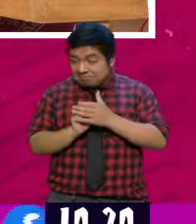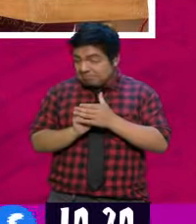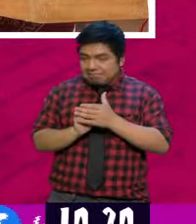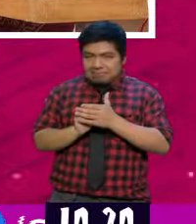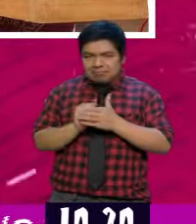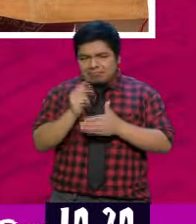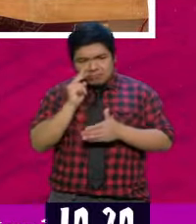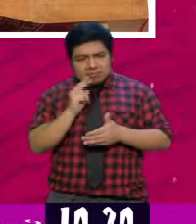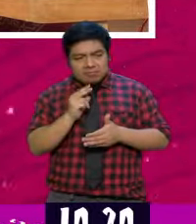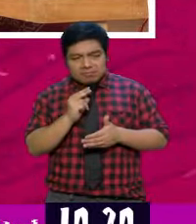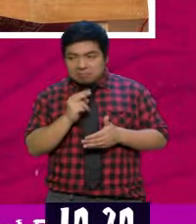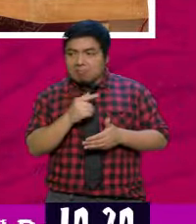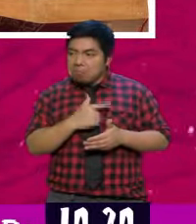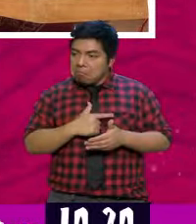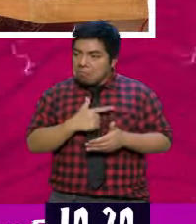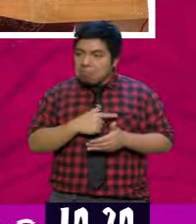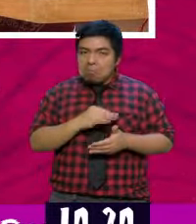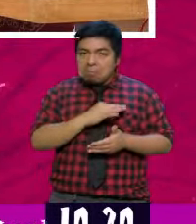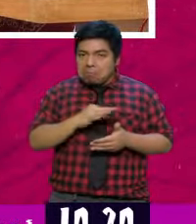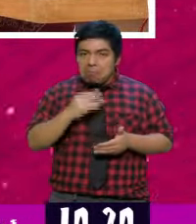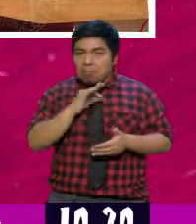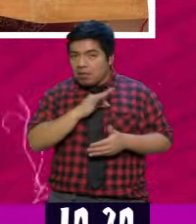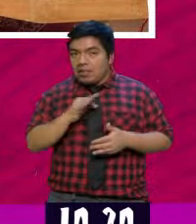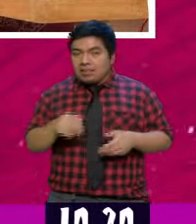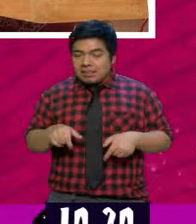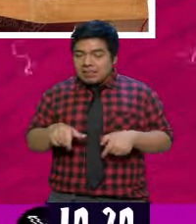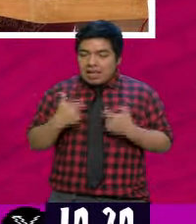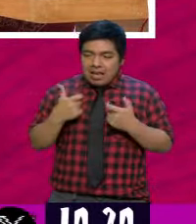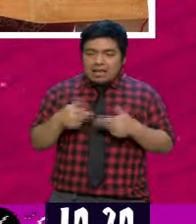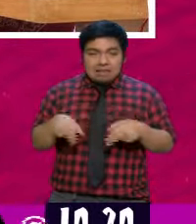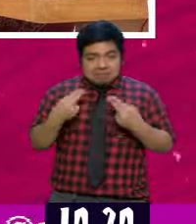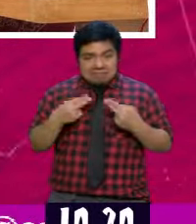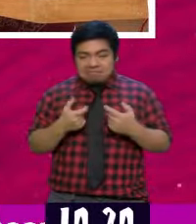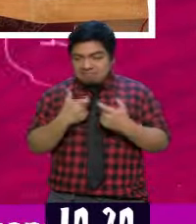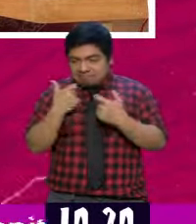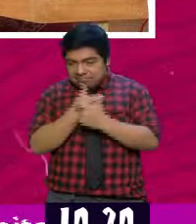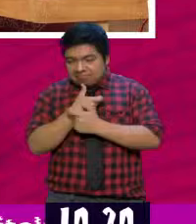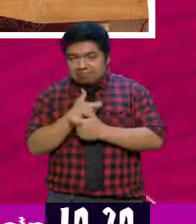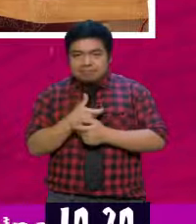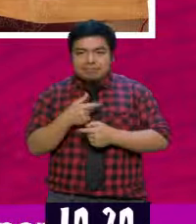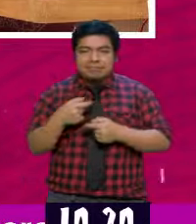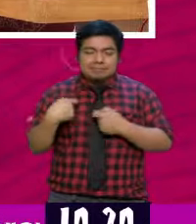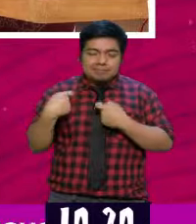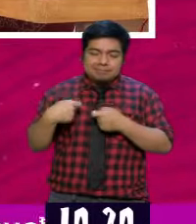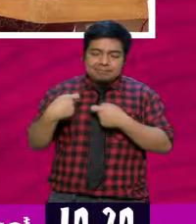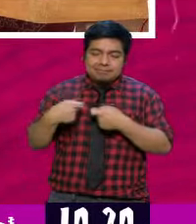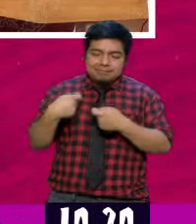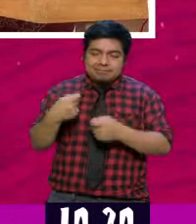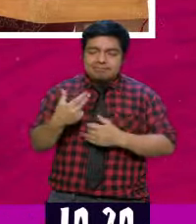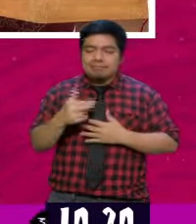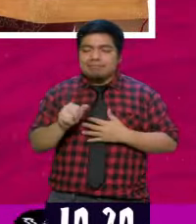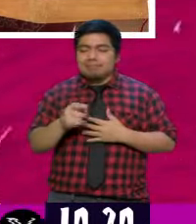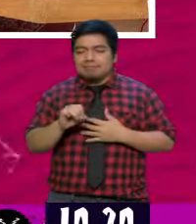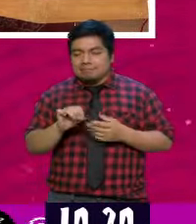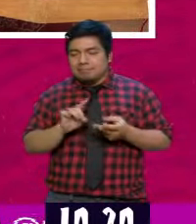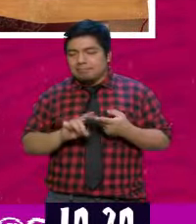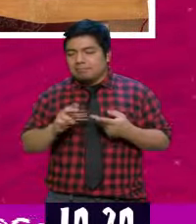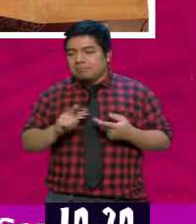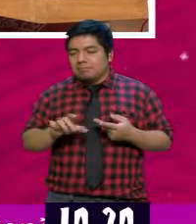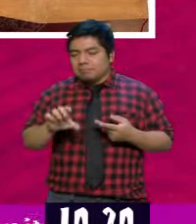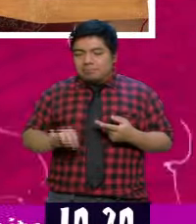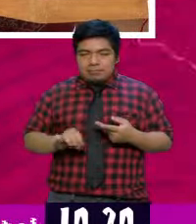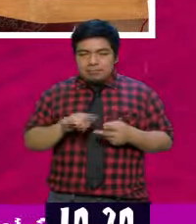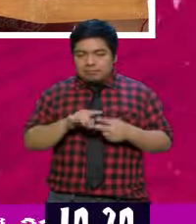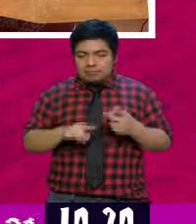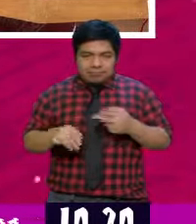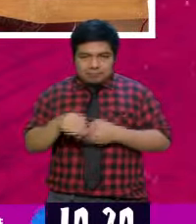ver que sí podía ser buena cómica. Que funcionaba. Y funcionaba. Y tenemos la tradición desde Héctor Herrera Cholo, de toda la familia Herrera, de los sí,